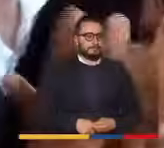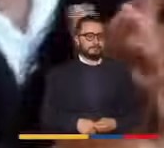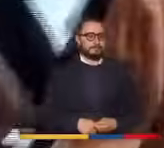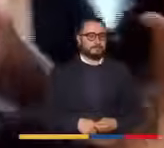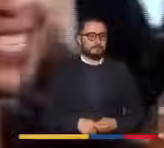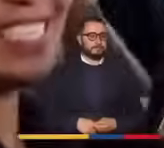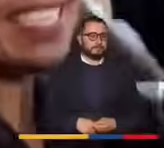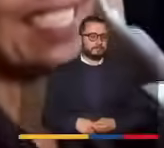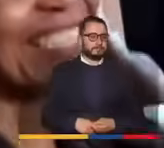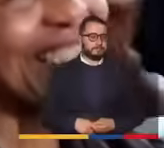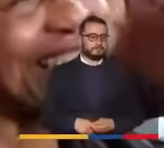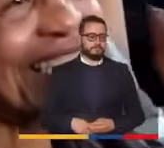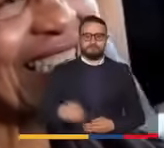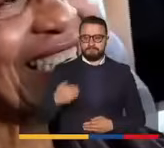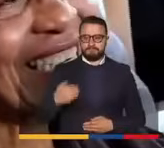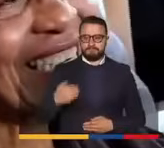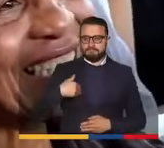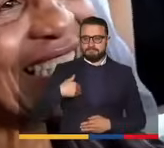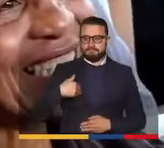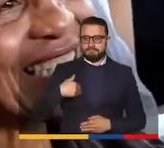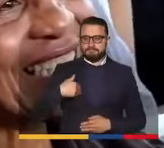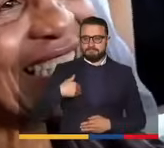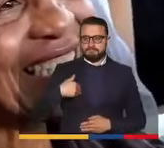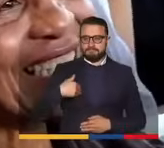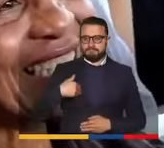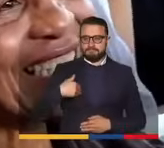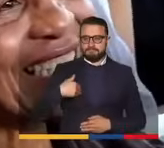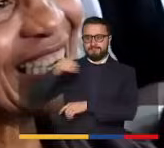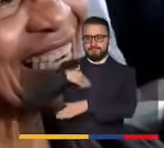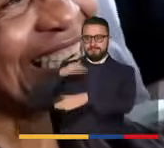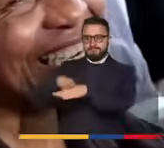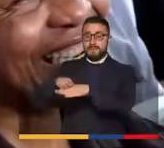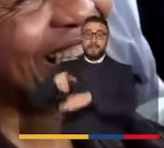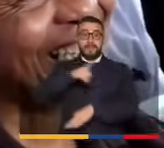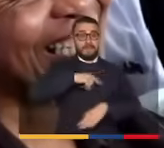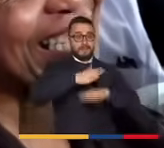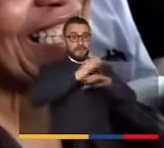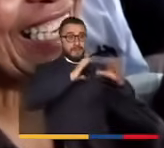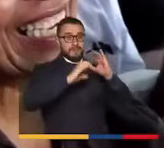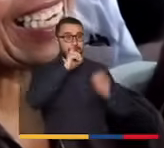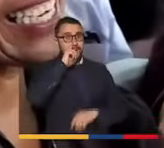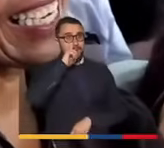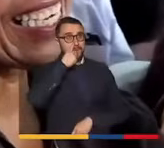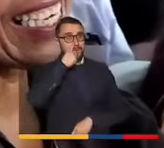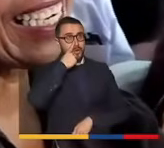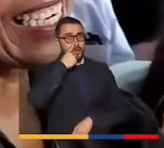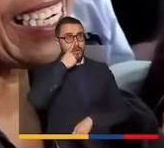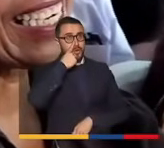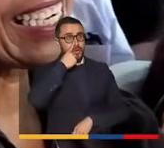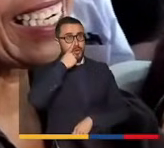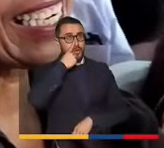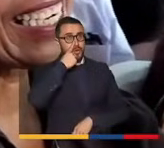le voy a pedir una cosa, congresista, y esas cosas que le aburre a la prensa, que yo diga.